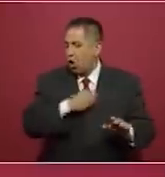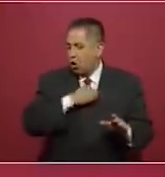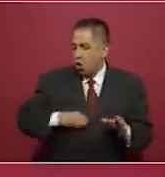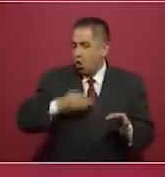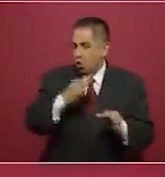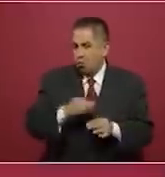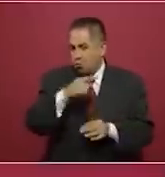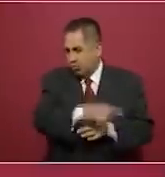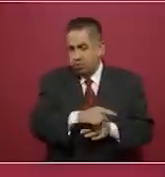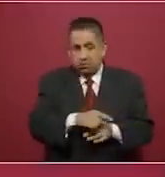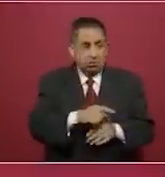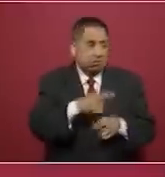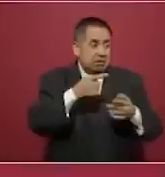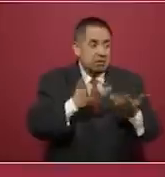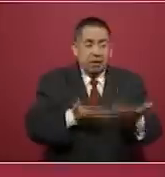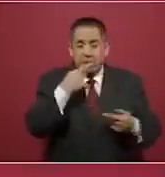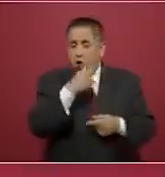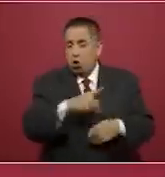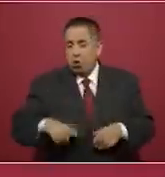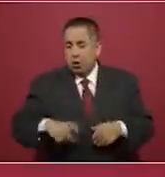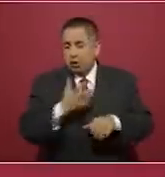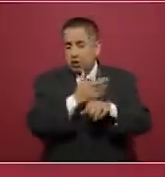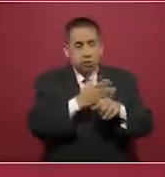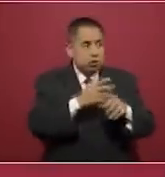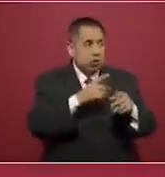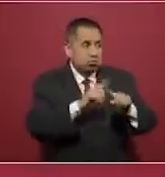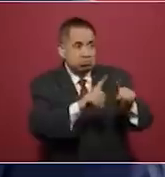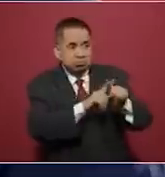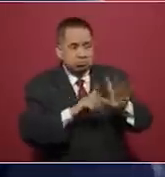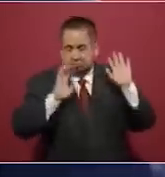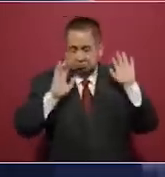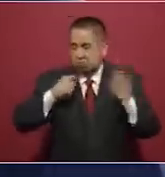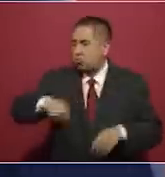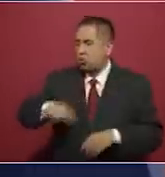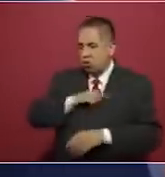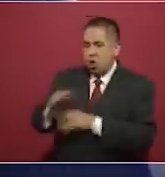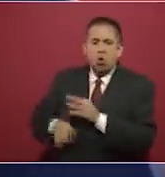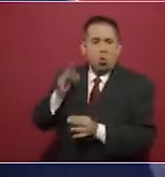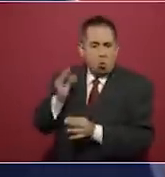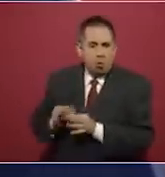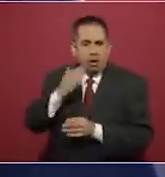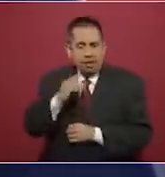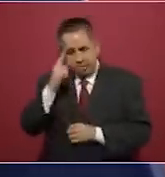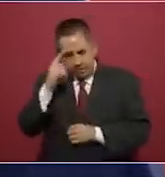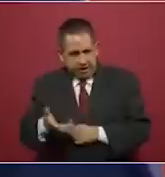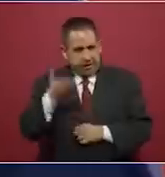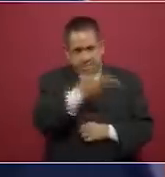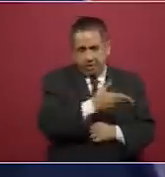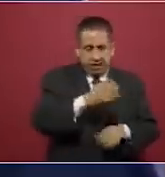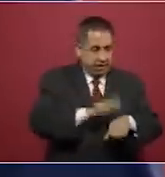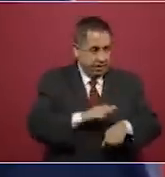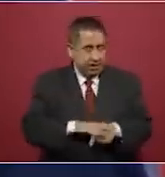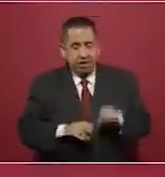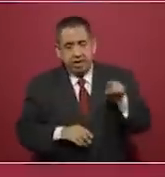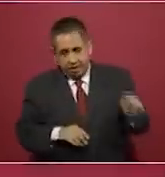de eeuu nosotros queremos cumplir para que el gobierno de